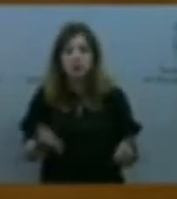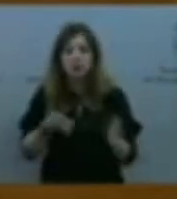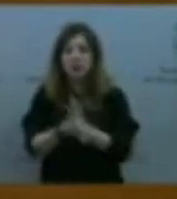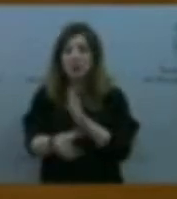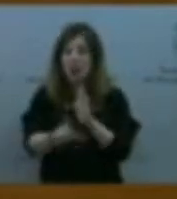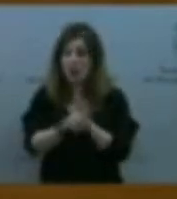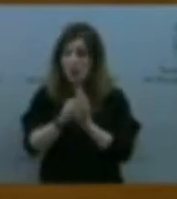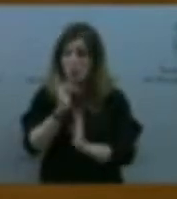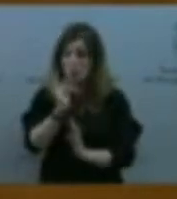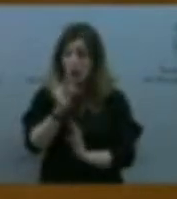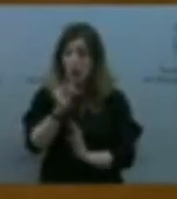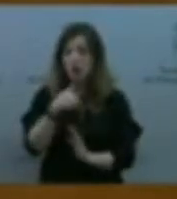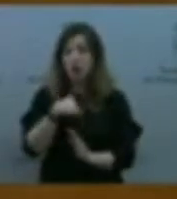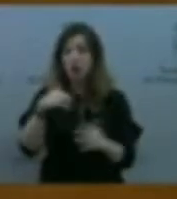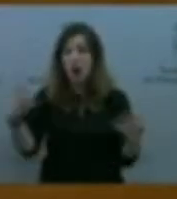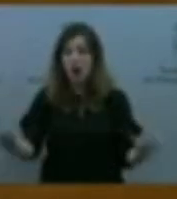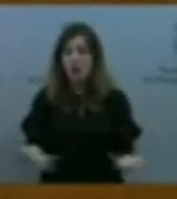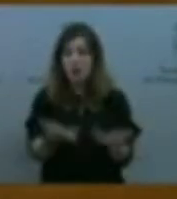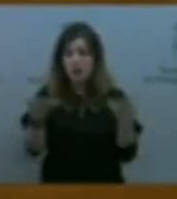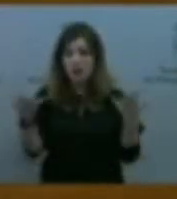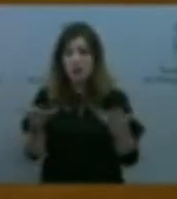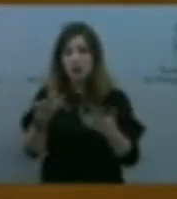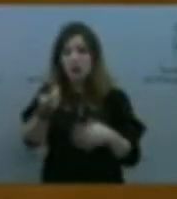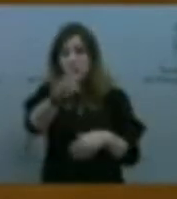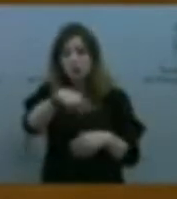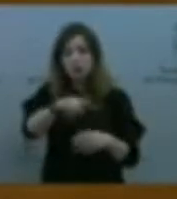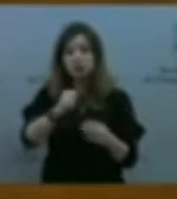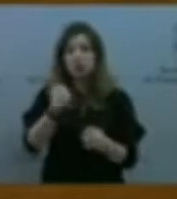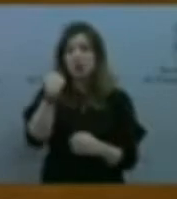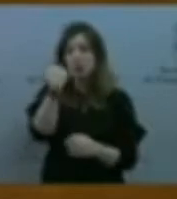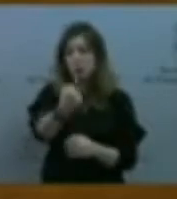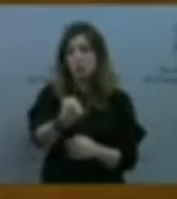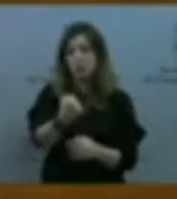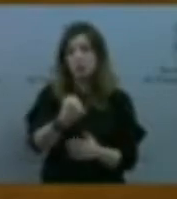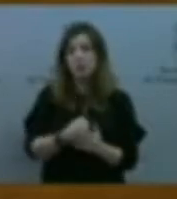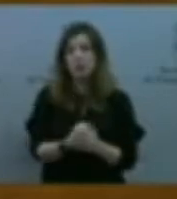que ustedes la apoyasen, a que la tramitásemos adecuadamente. Porque,